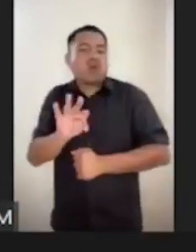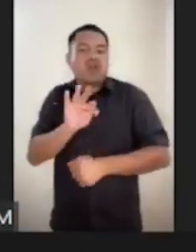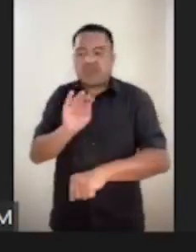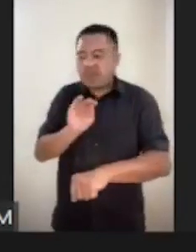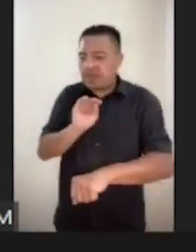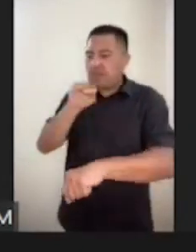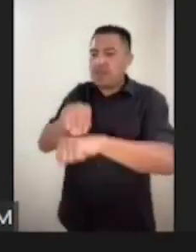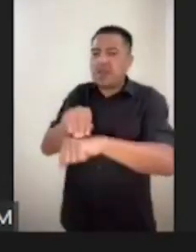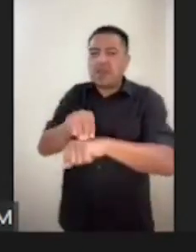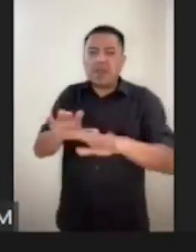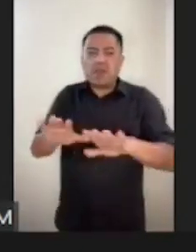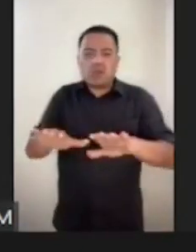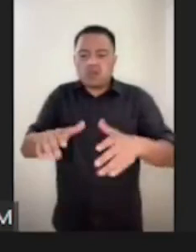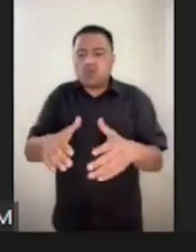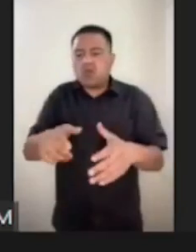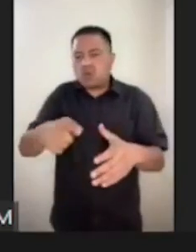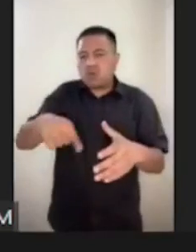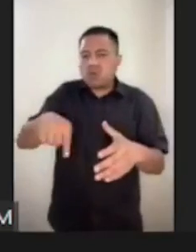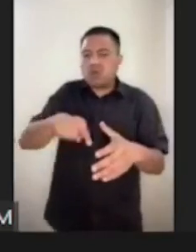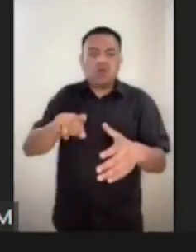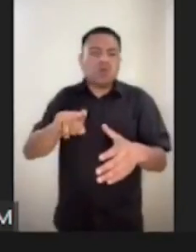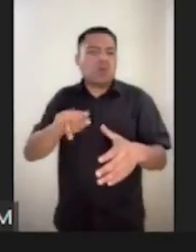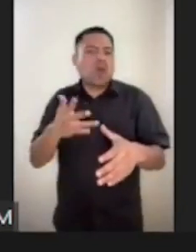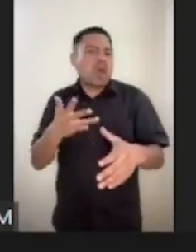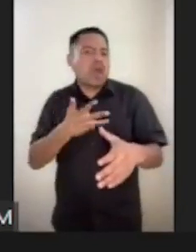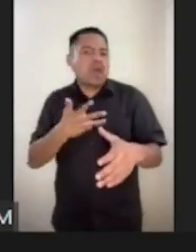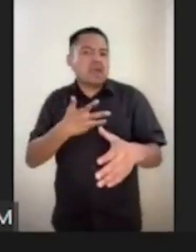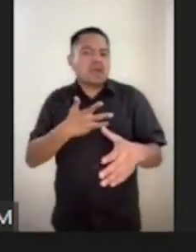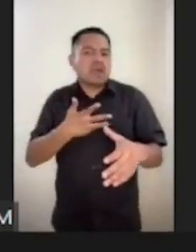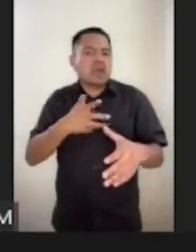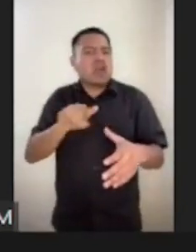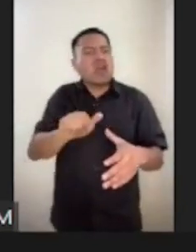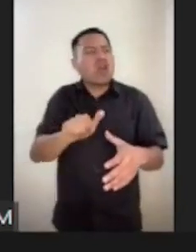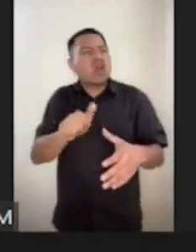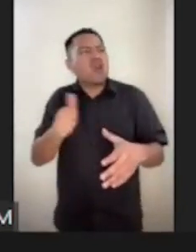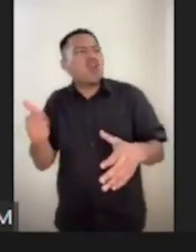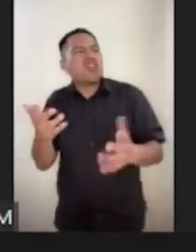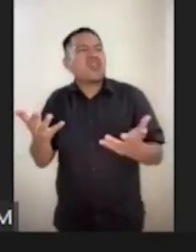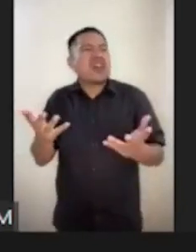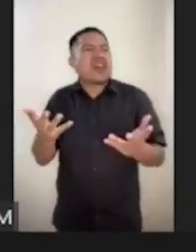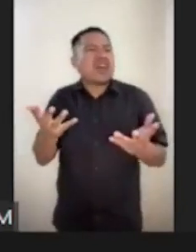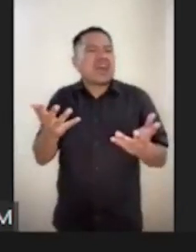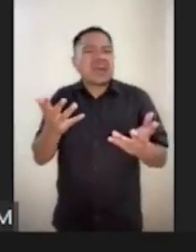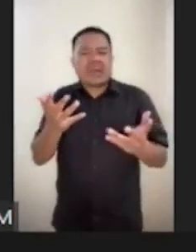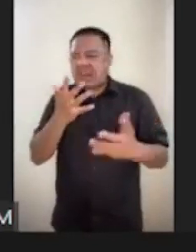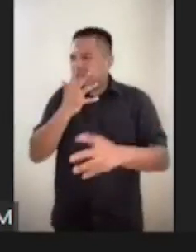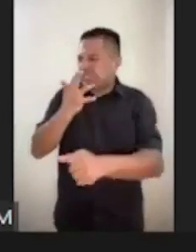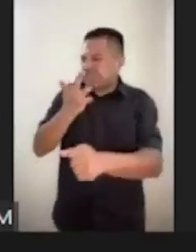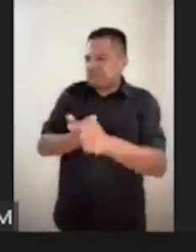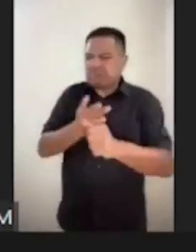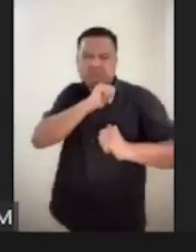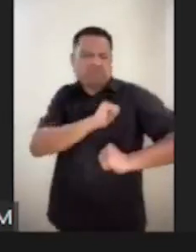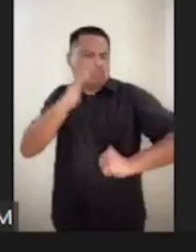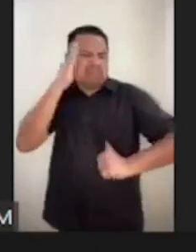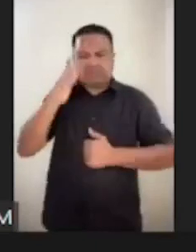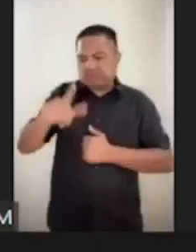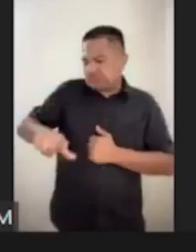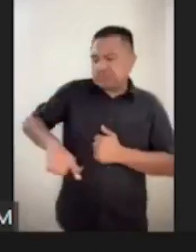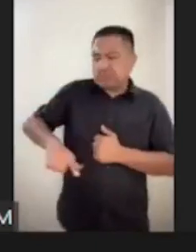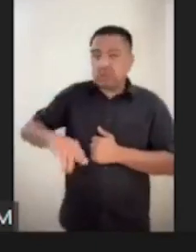la comuna. No hay otra autoridad competente para hacer